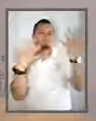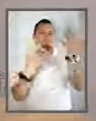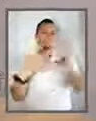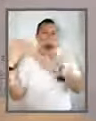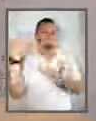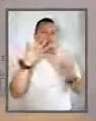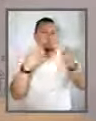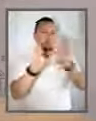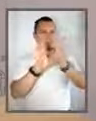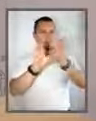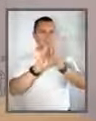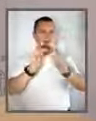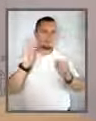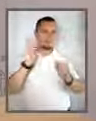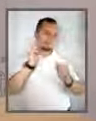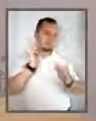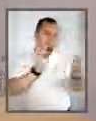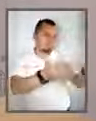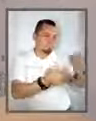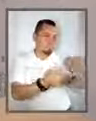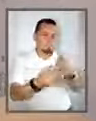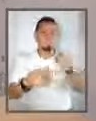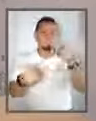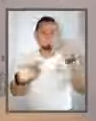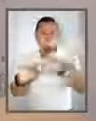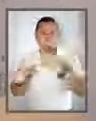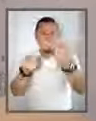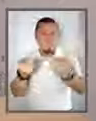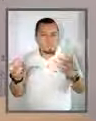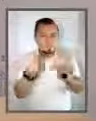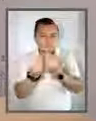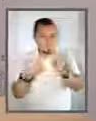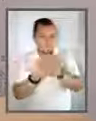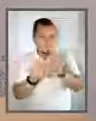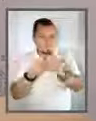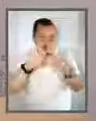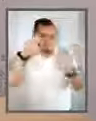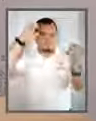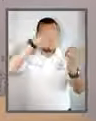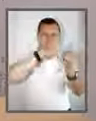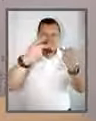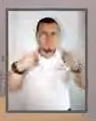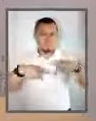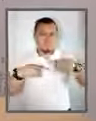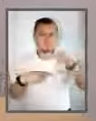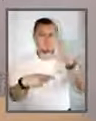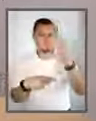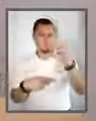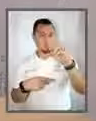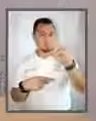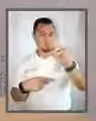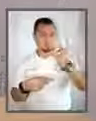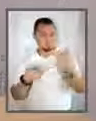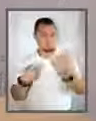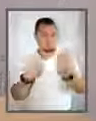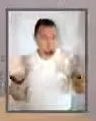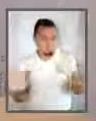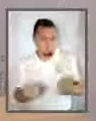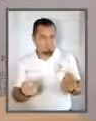el apoyo de Fiscalía. Por supuesto, lo que recomendamos es que se comuniquen a la línea de COVID.